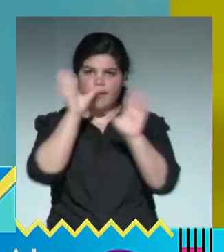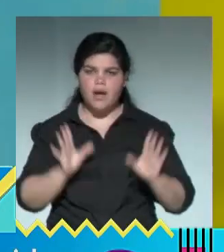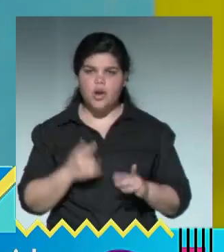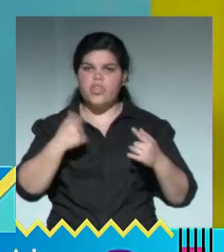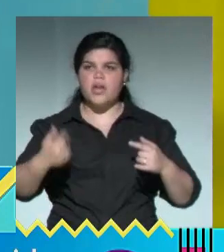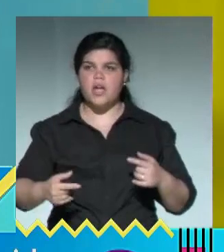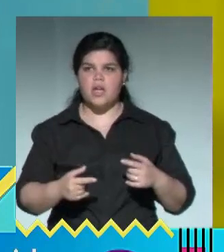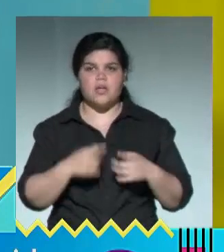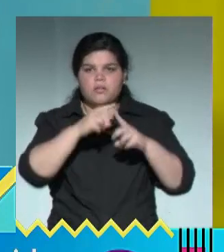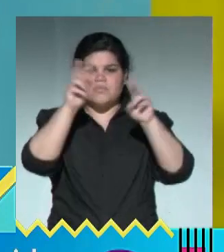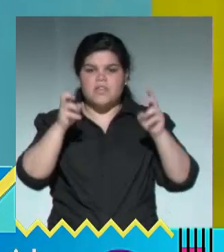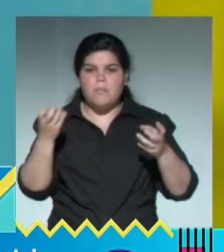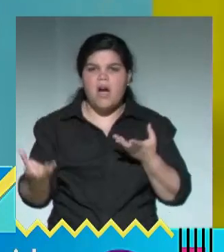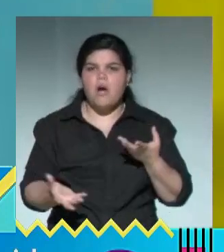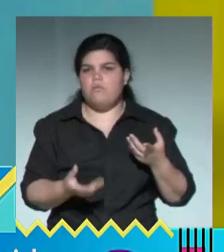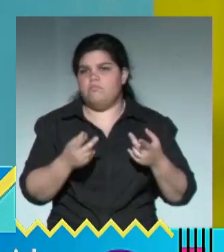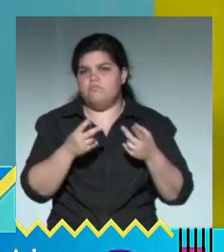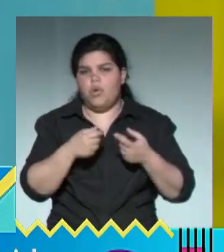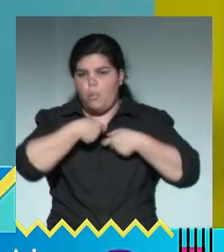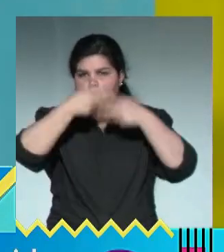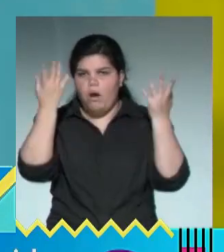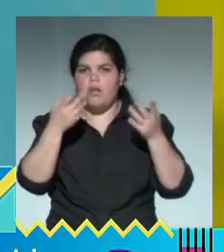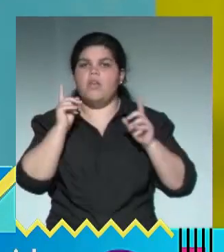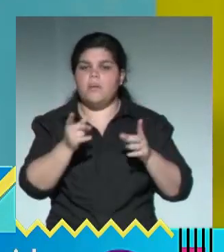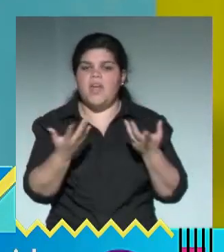generar cualquier actividad y en este caso, por supuesto, también